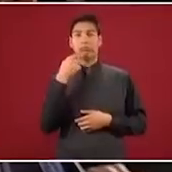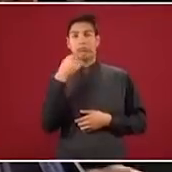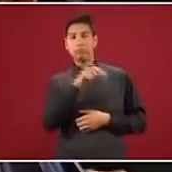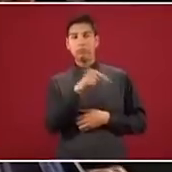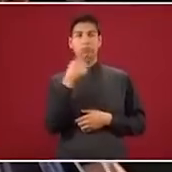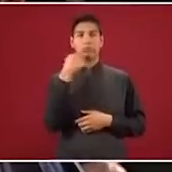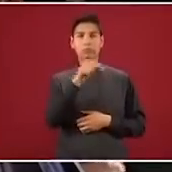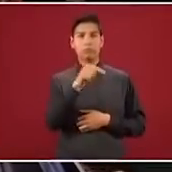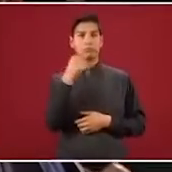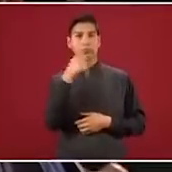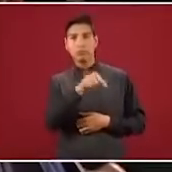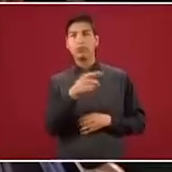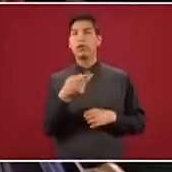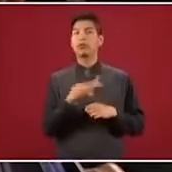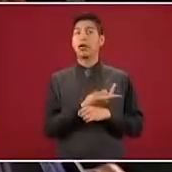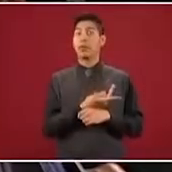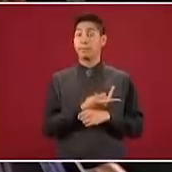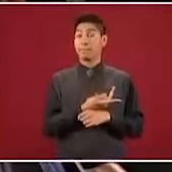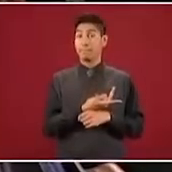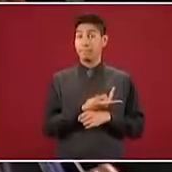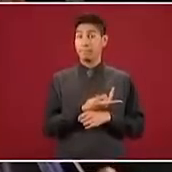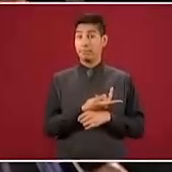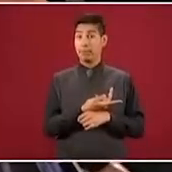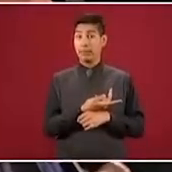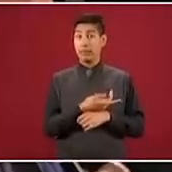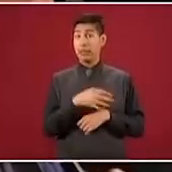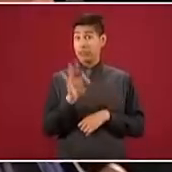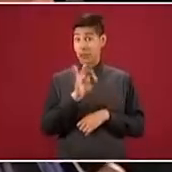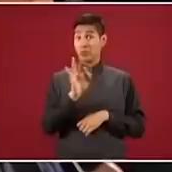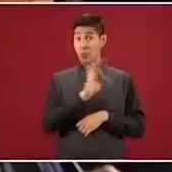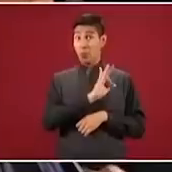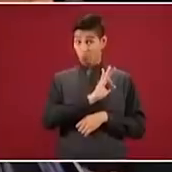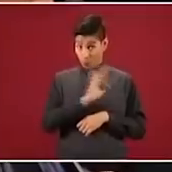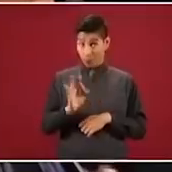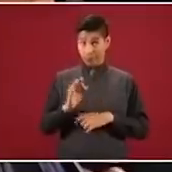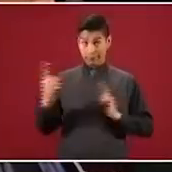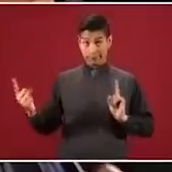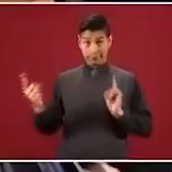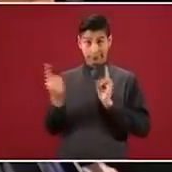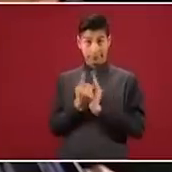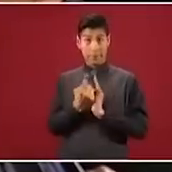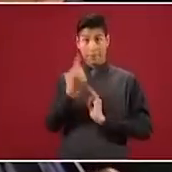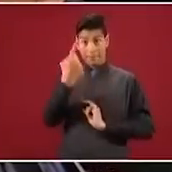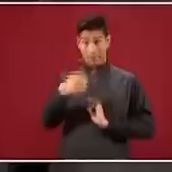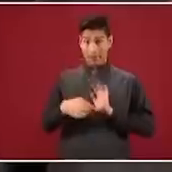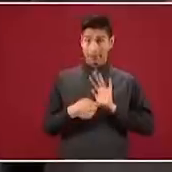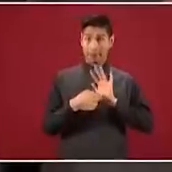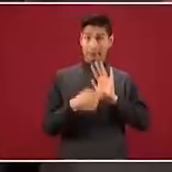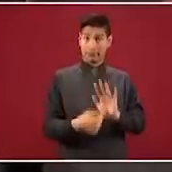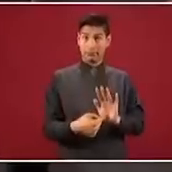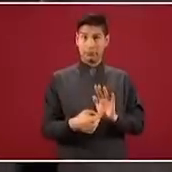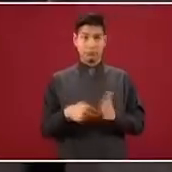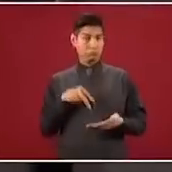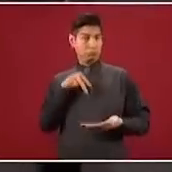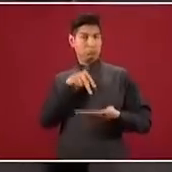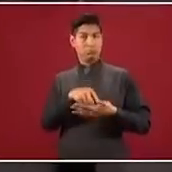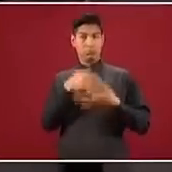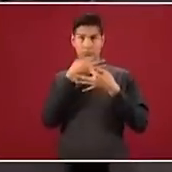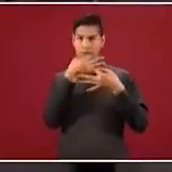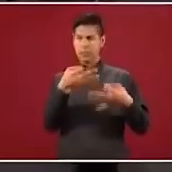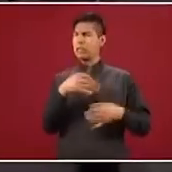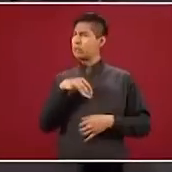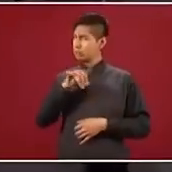estos superdelegados. ¿Pudiera llamarlos a que rindieran cuenta para todos los mexicanos? Sí, gracias. Nadie